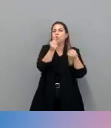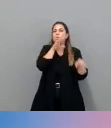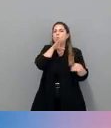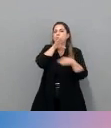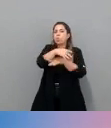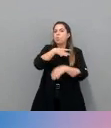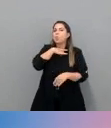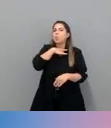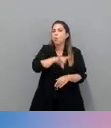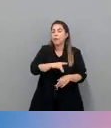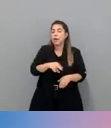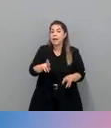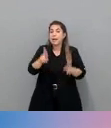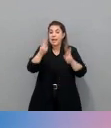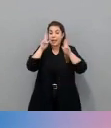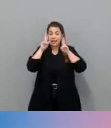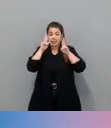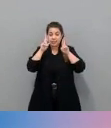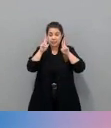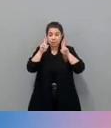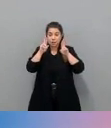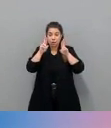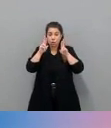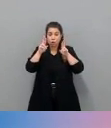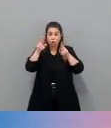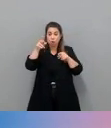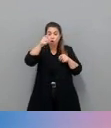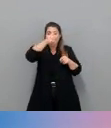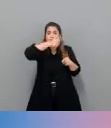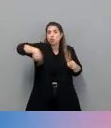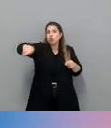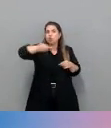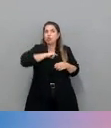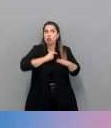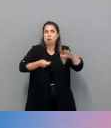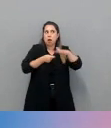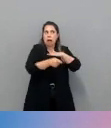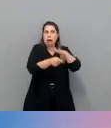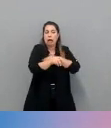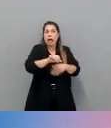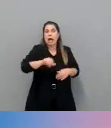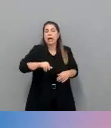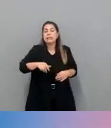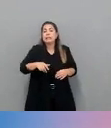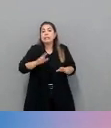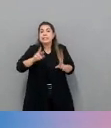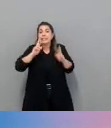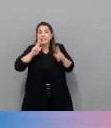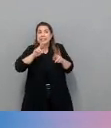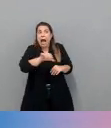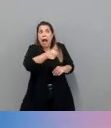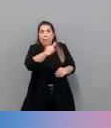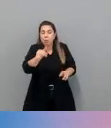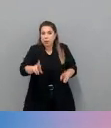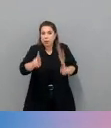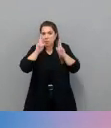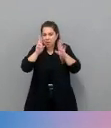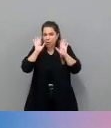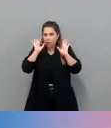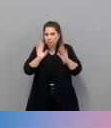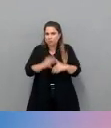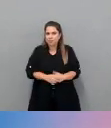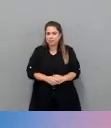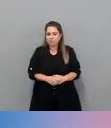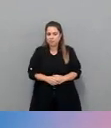esperamos que a todos los que los hemos solicitado nos vengan aprobados, pero bueno. Que bueno,